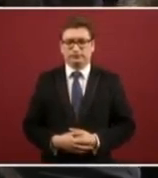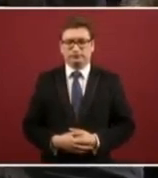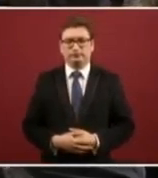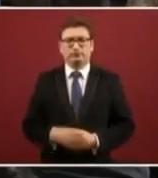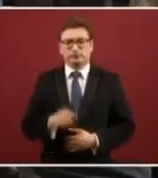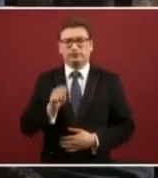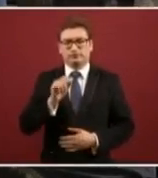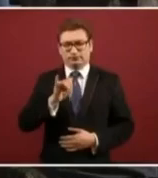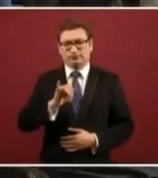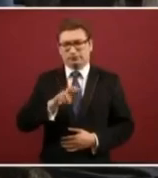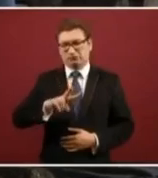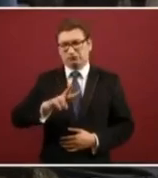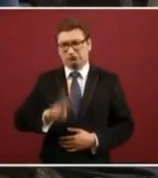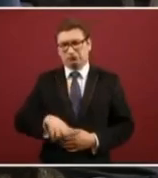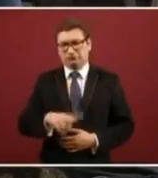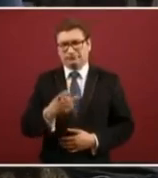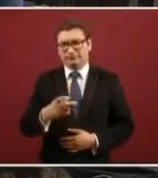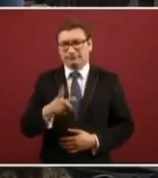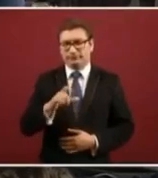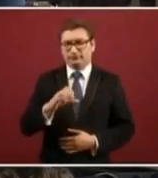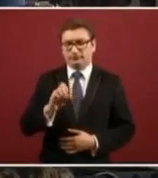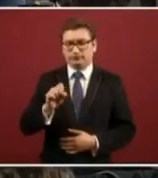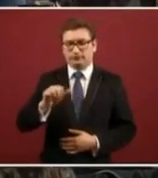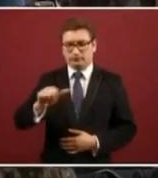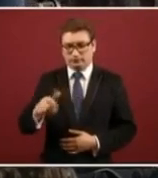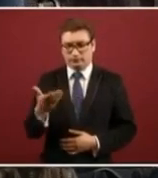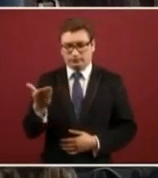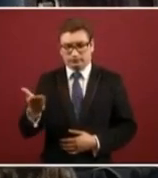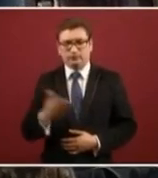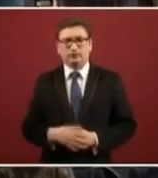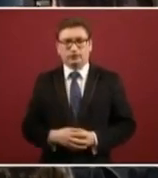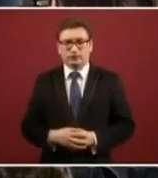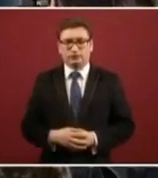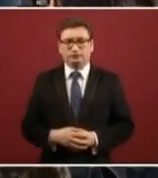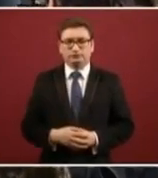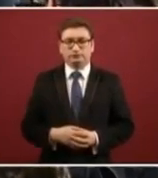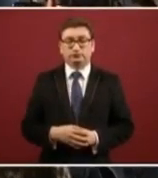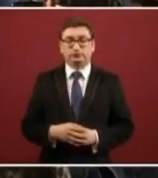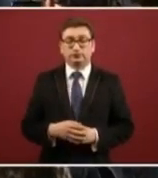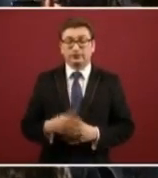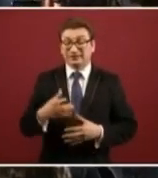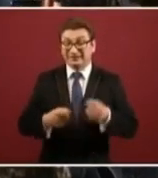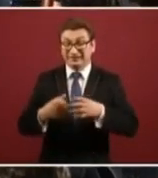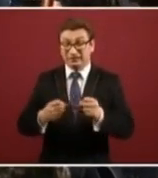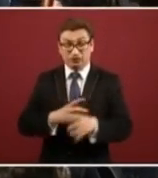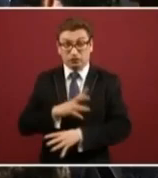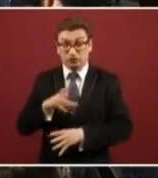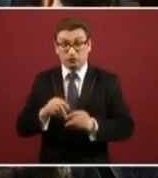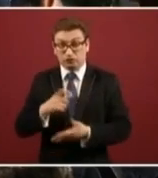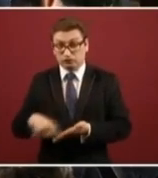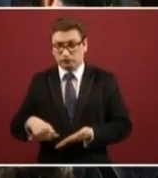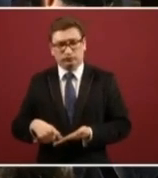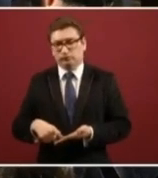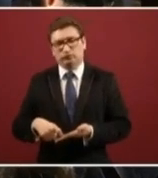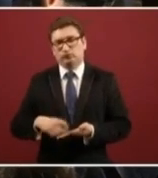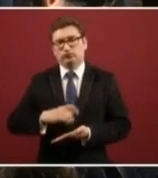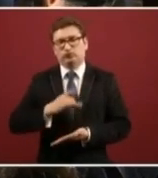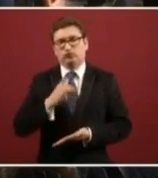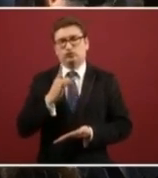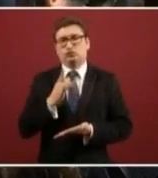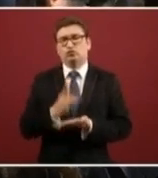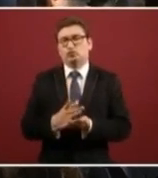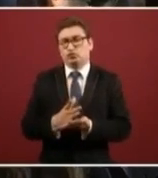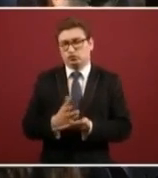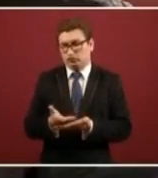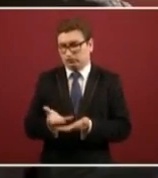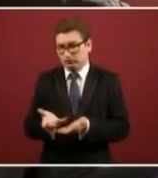Sí, efectivamente, Liconsa no compra la totalidad de la leche, solamente a